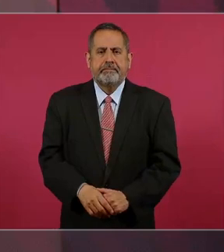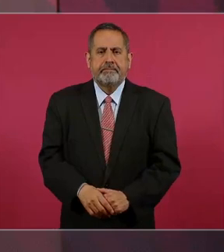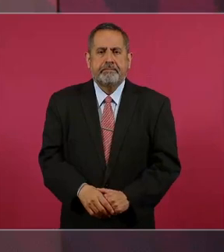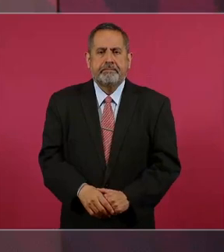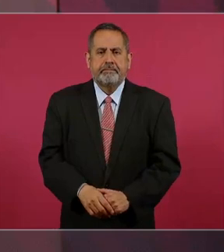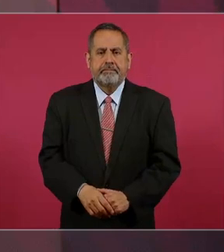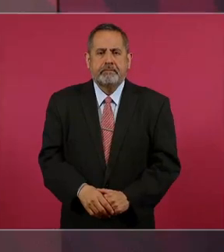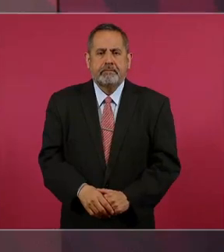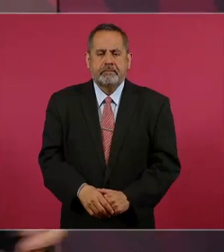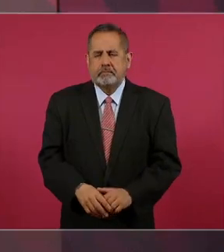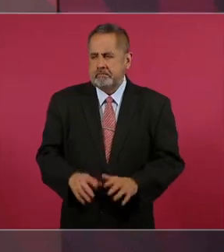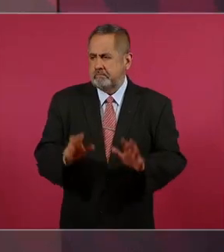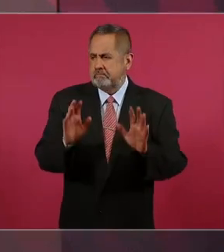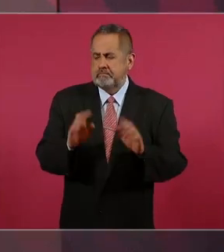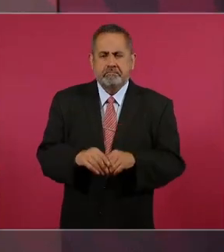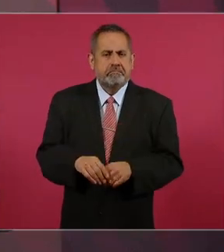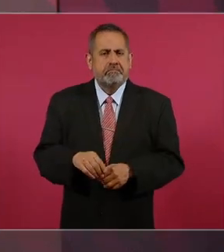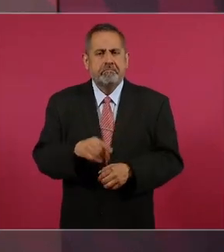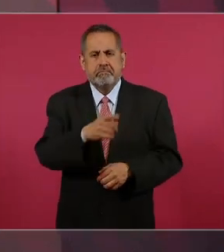Ellos pueden